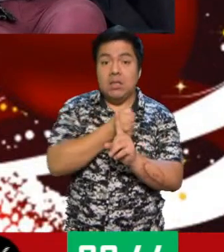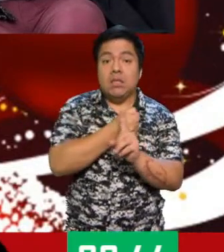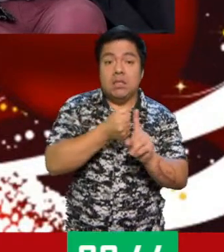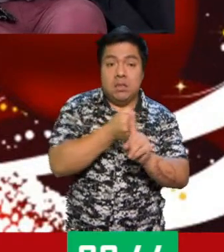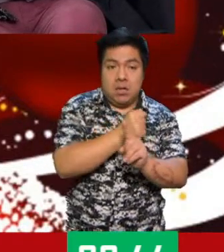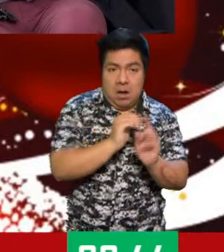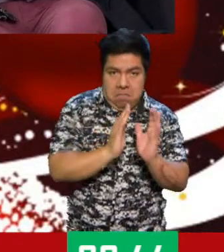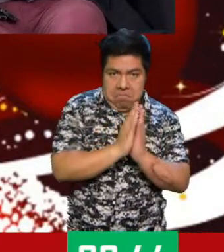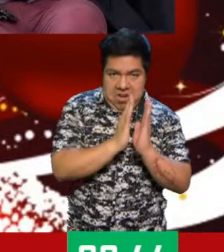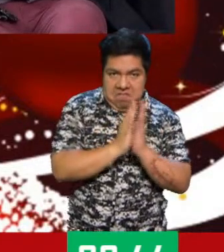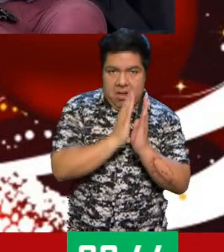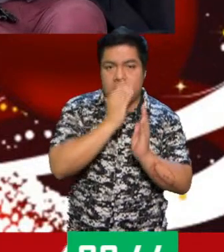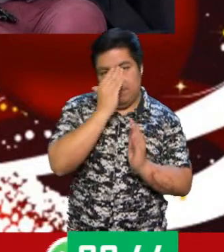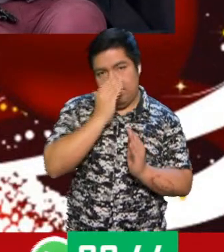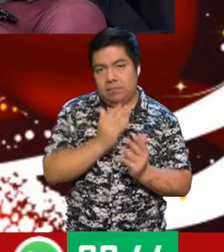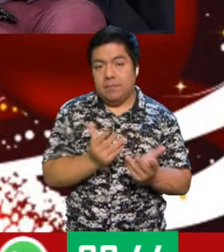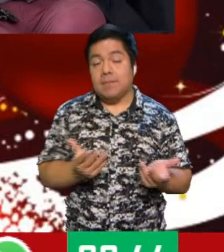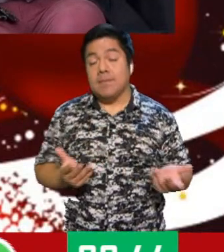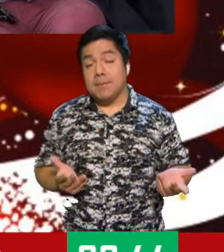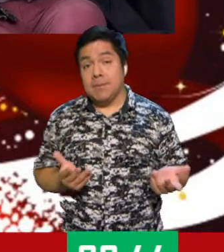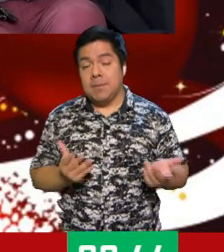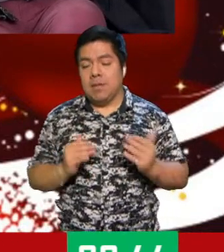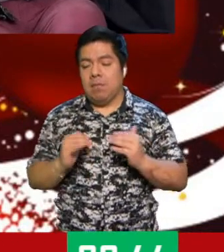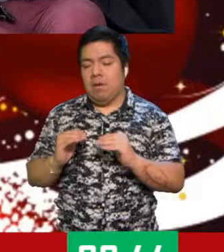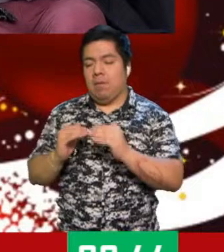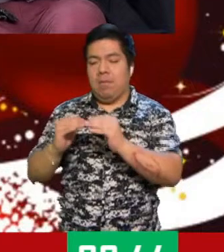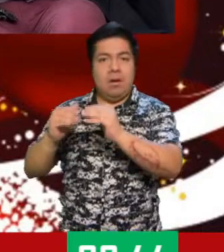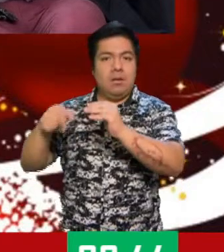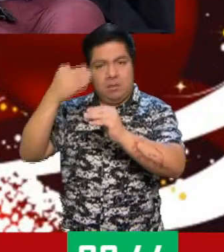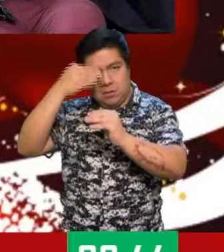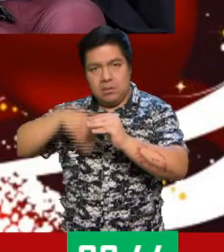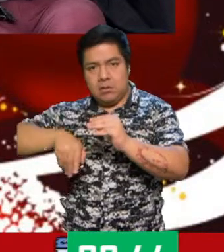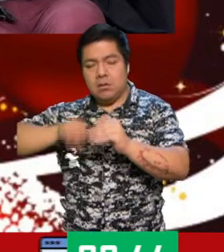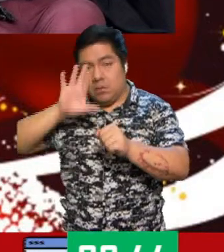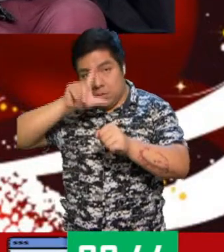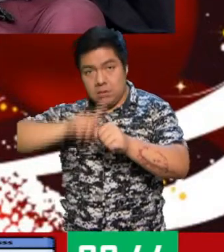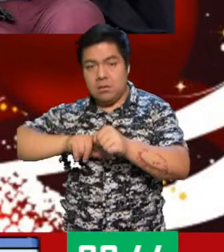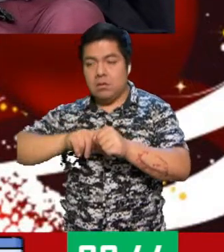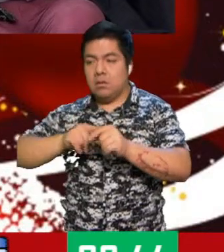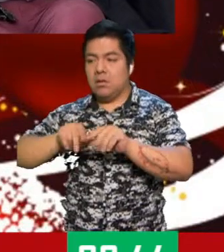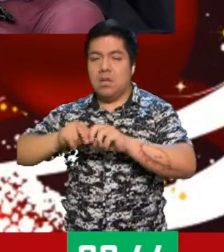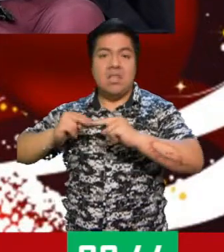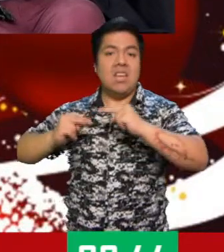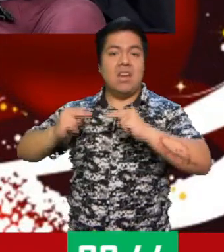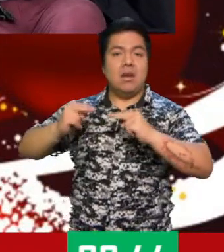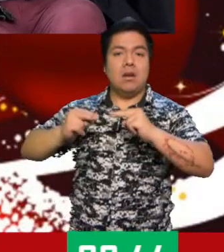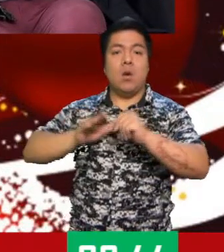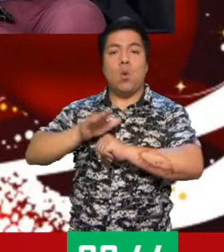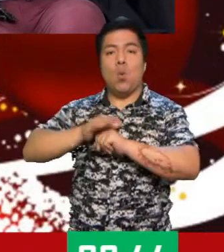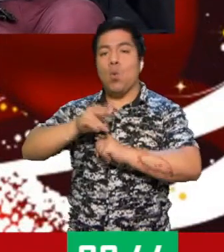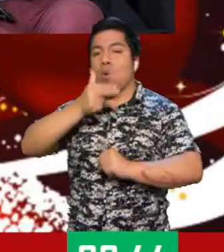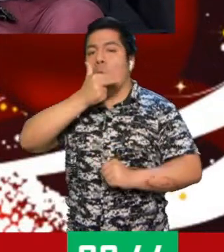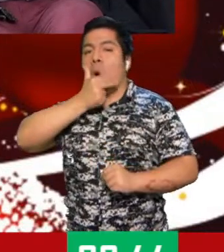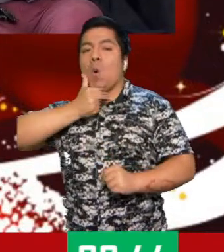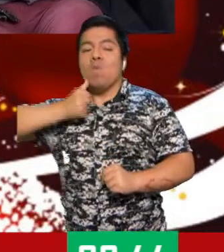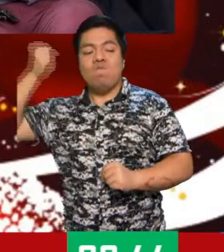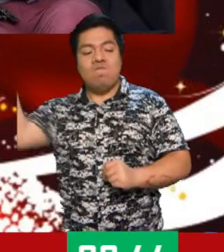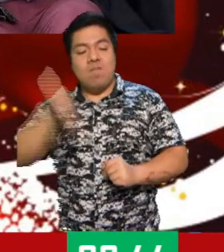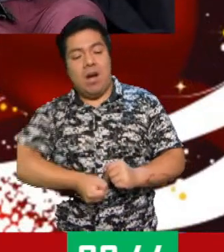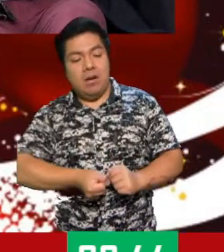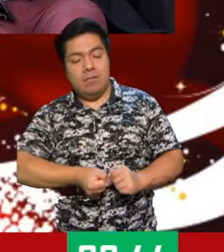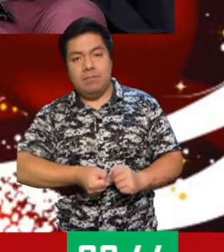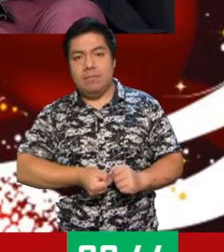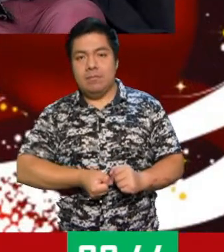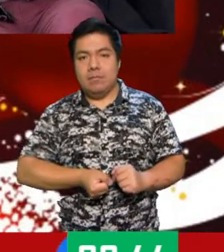esta realidad estructural, cultural, que es el patriarcado. Entonces, es